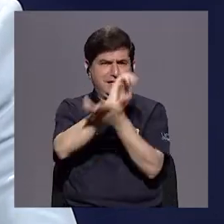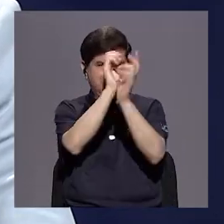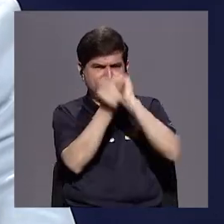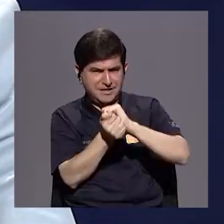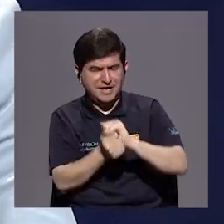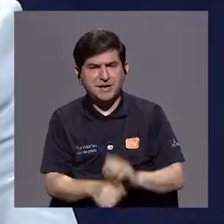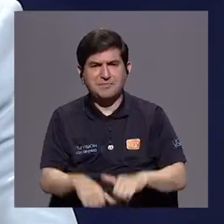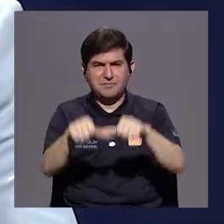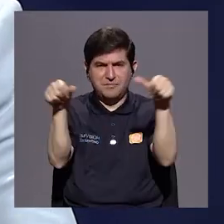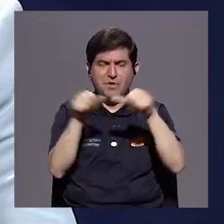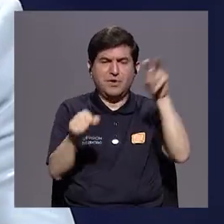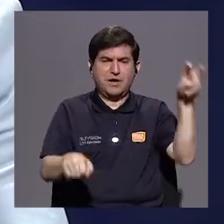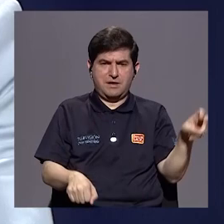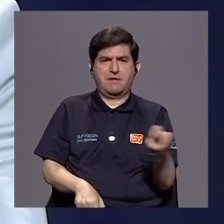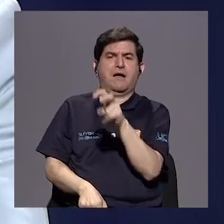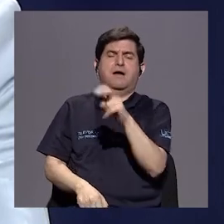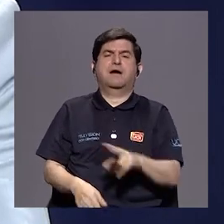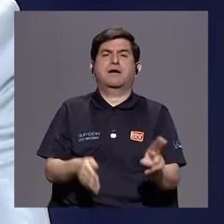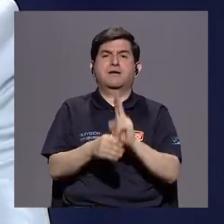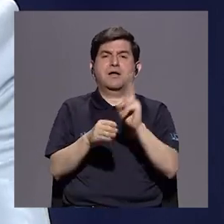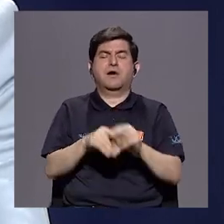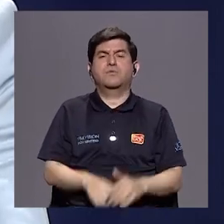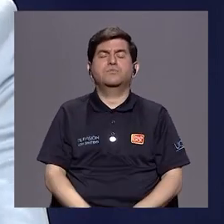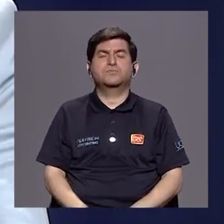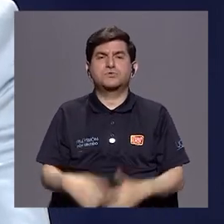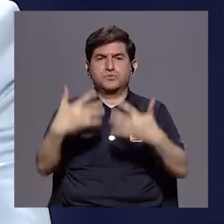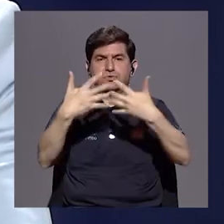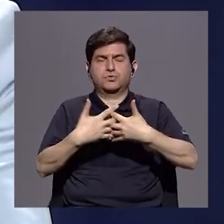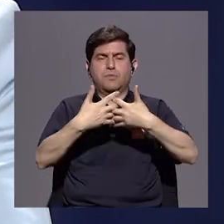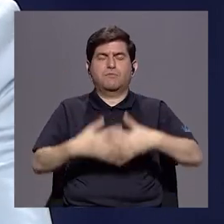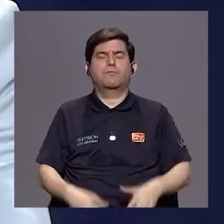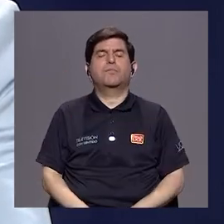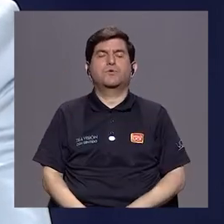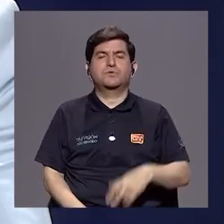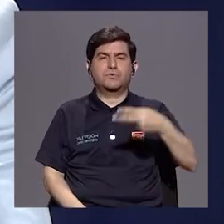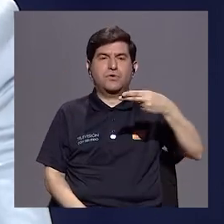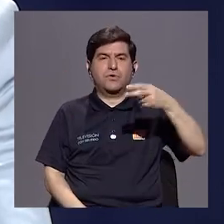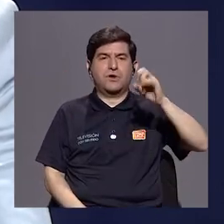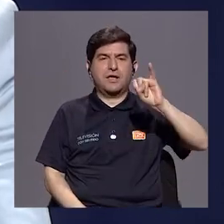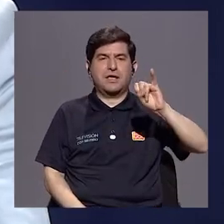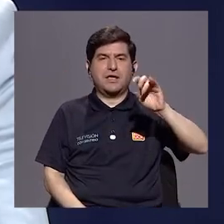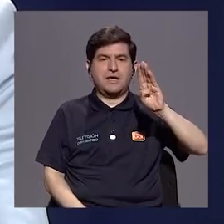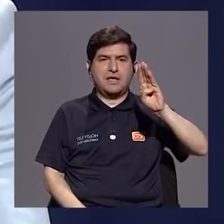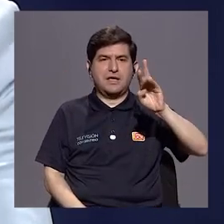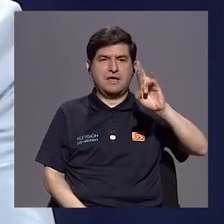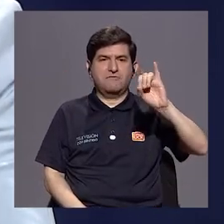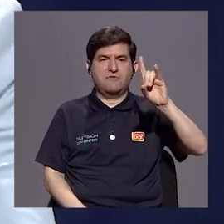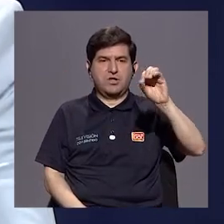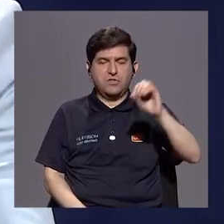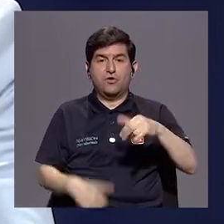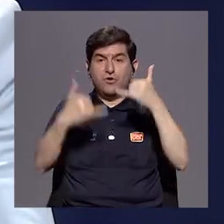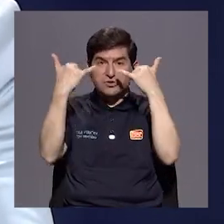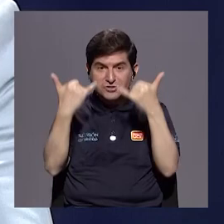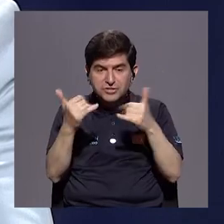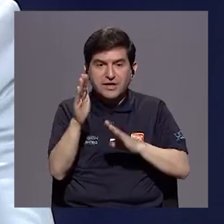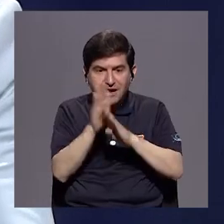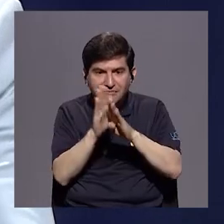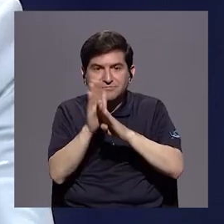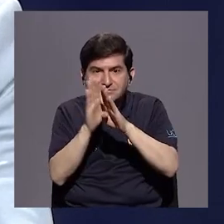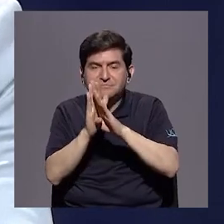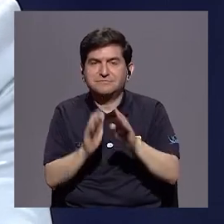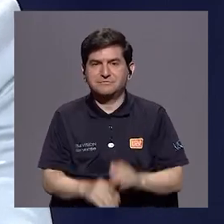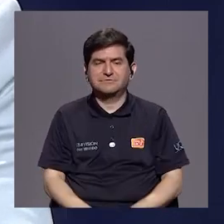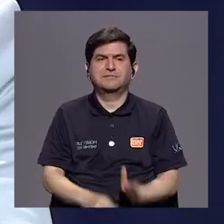ejemplo en el sector transporte el uso de motores híbridos es una tendencia que ya empieza a desarrollarse